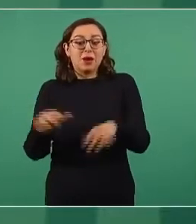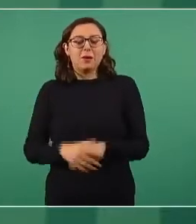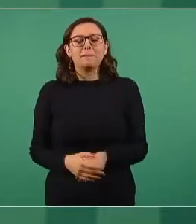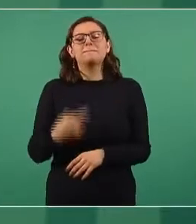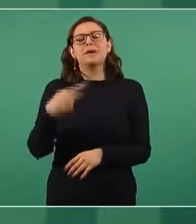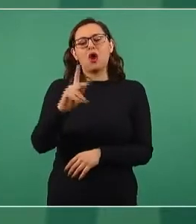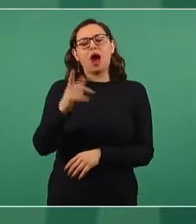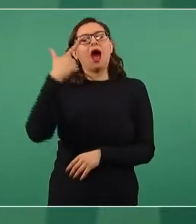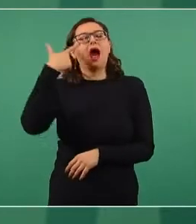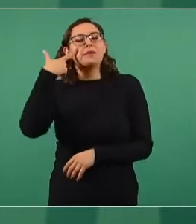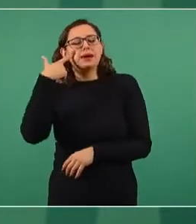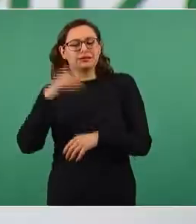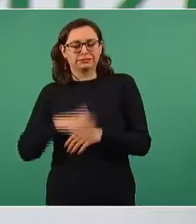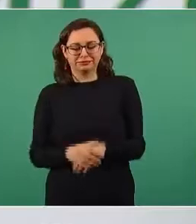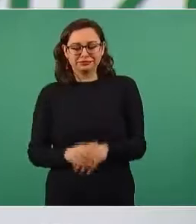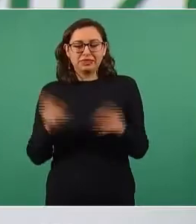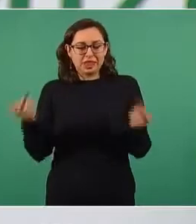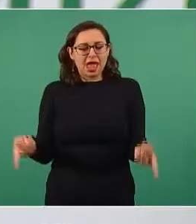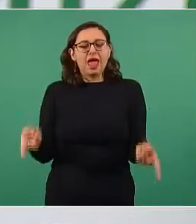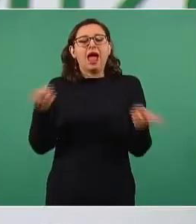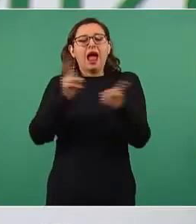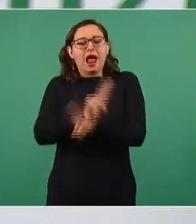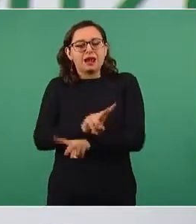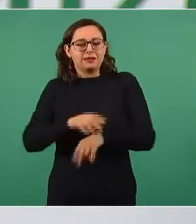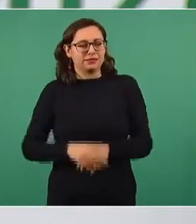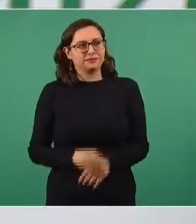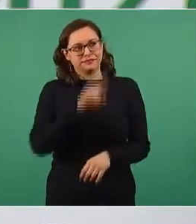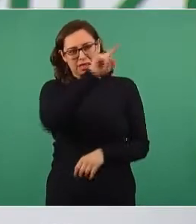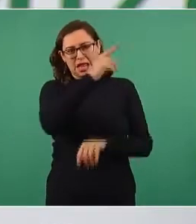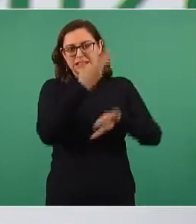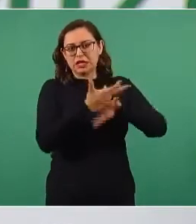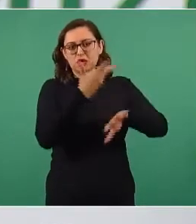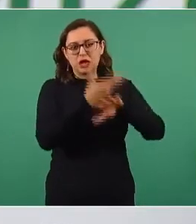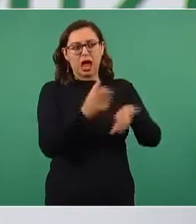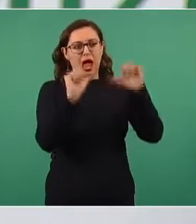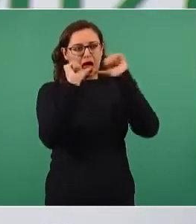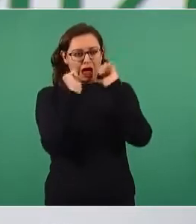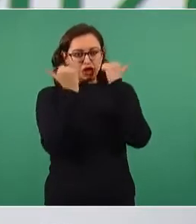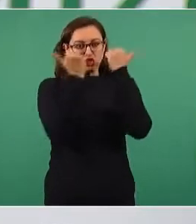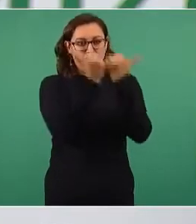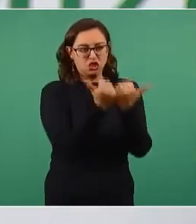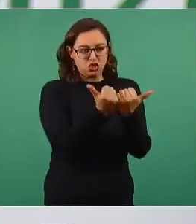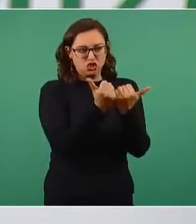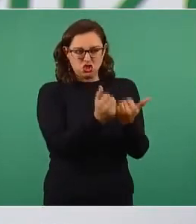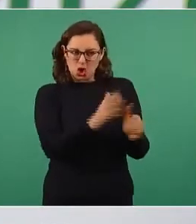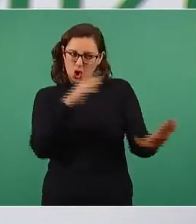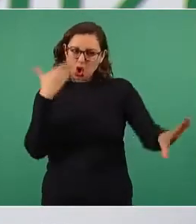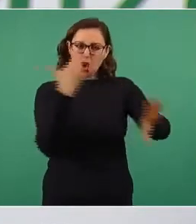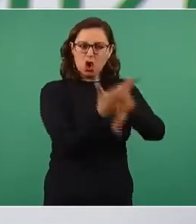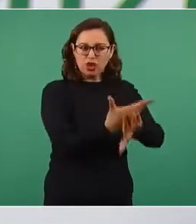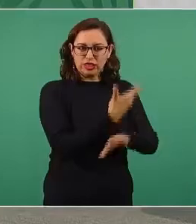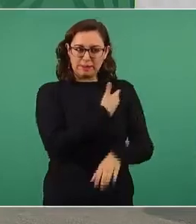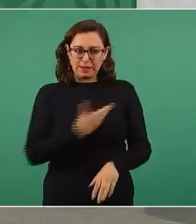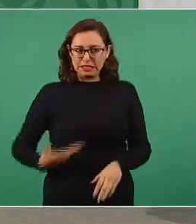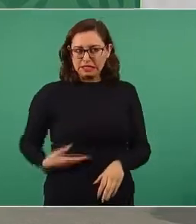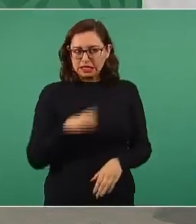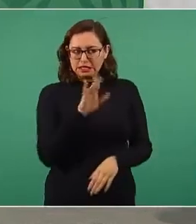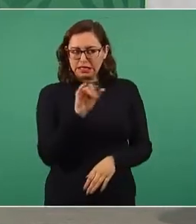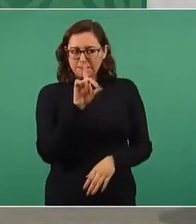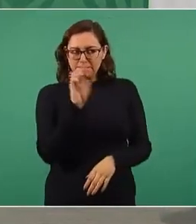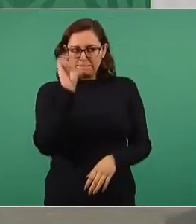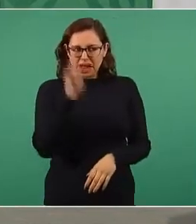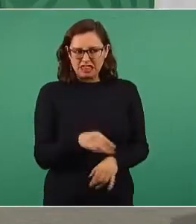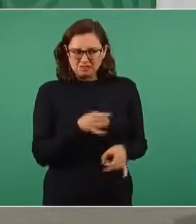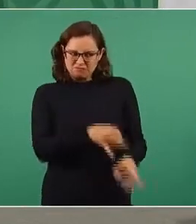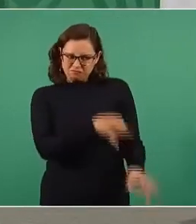Estados Unidos una organización no gubernamental cuyo propósito fuese derrotar al gobierno del presidente Biden, influir con los